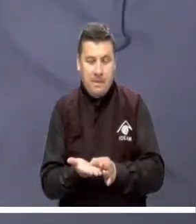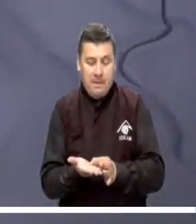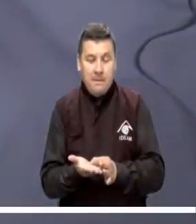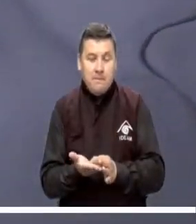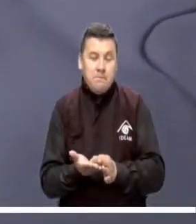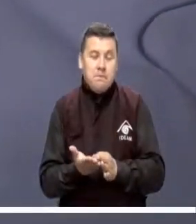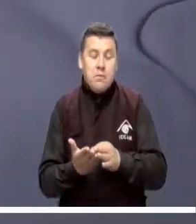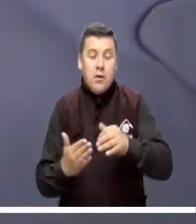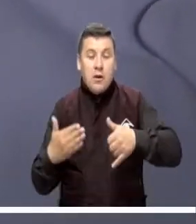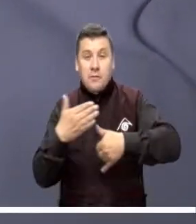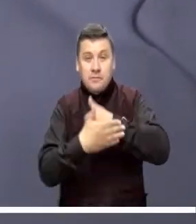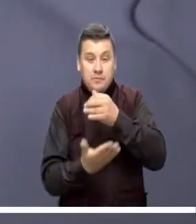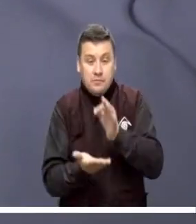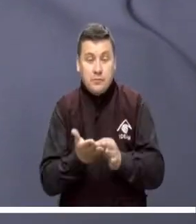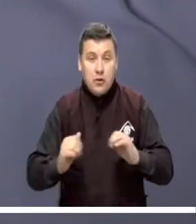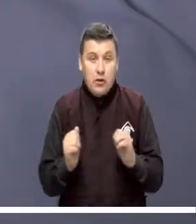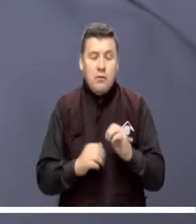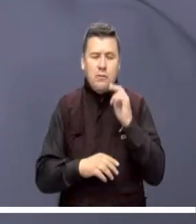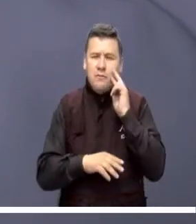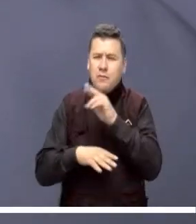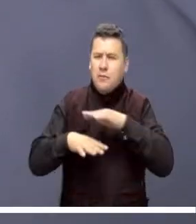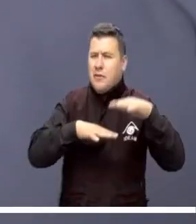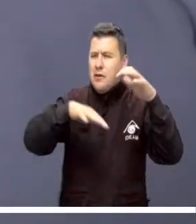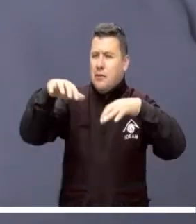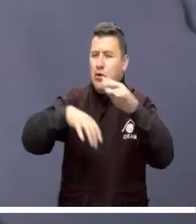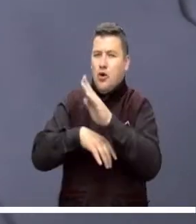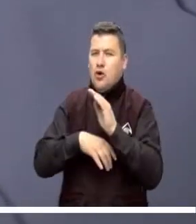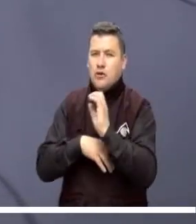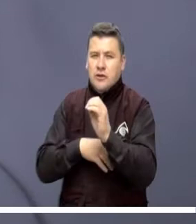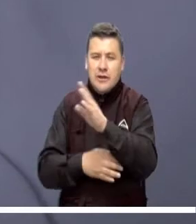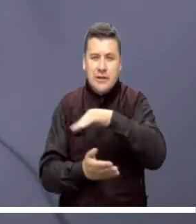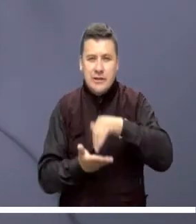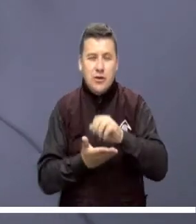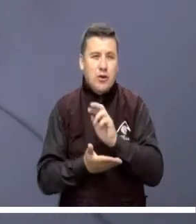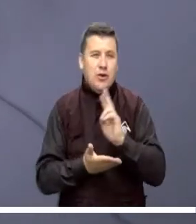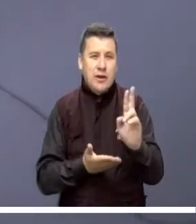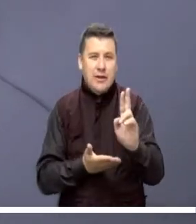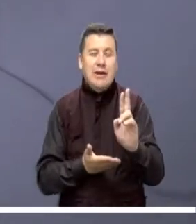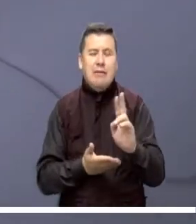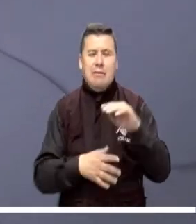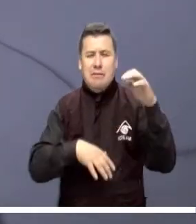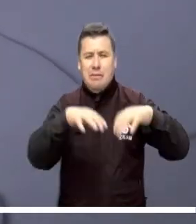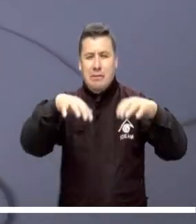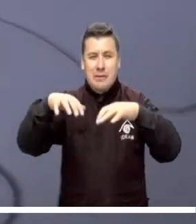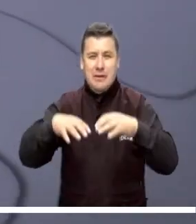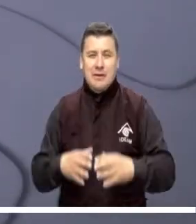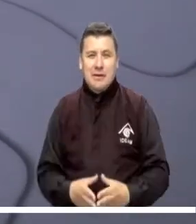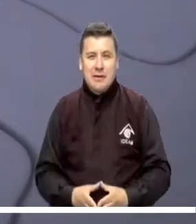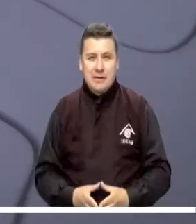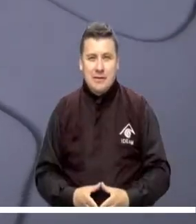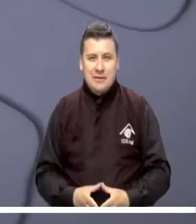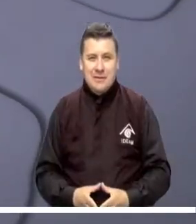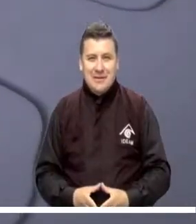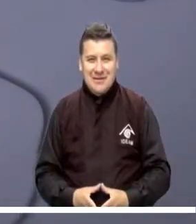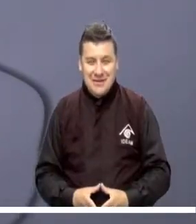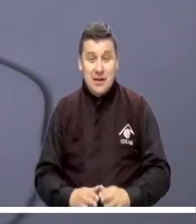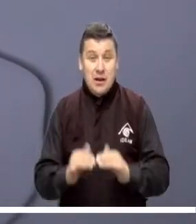Para la capital del país se pronostica cielo nublado y lluvias dispersas sobre el occidente, centro y oriente de la ciudad.